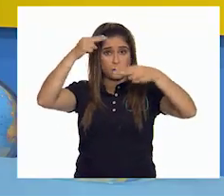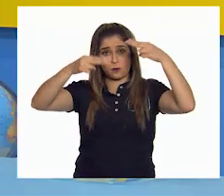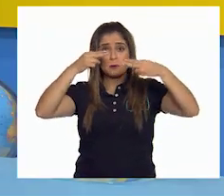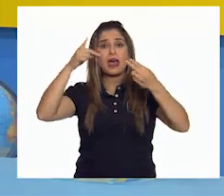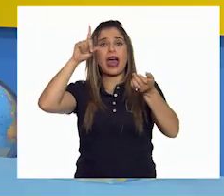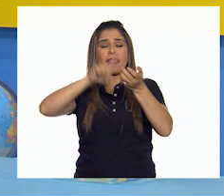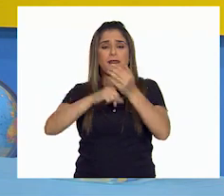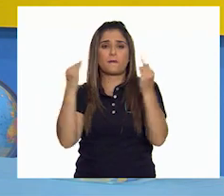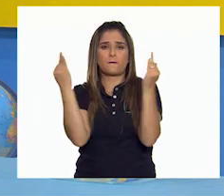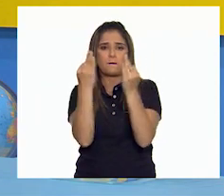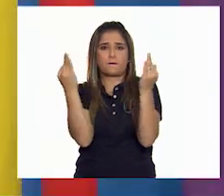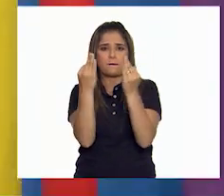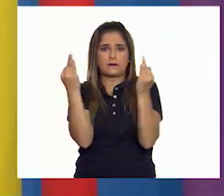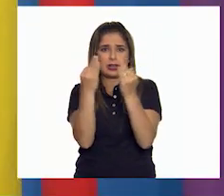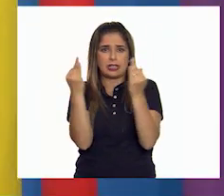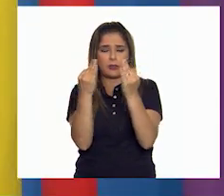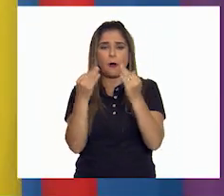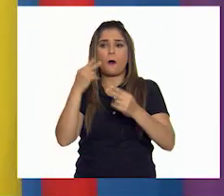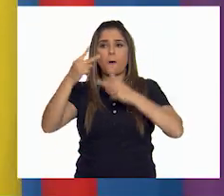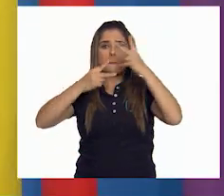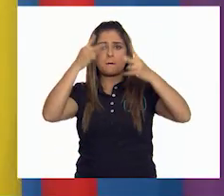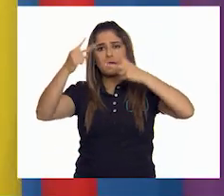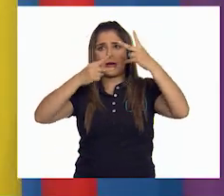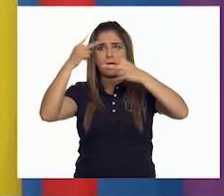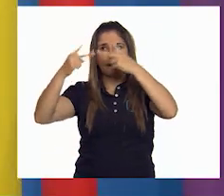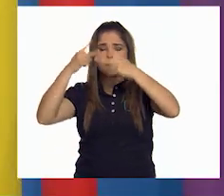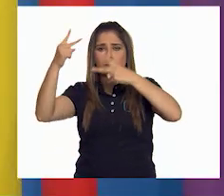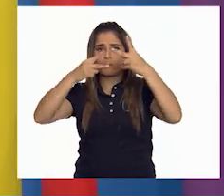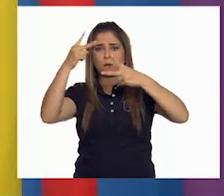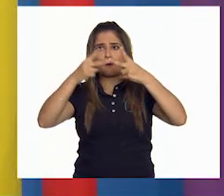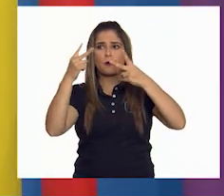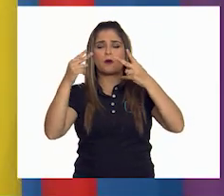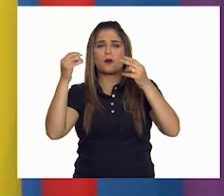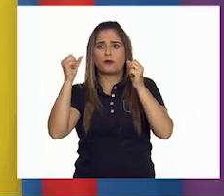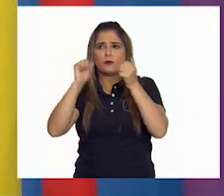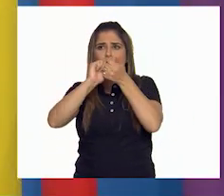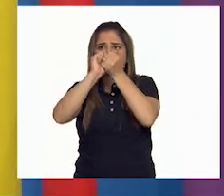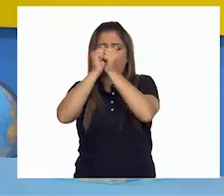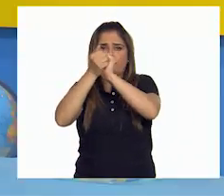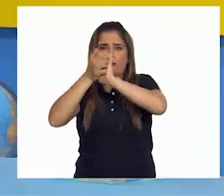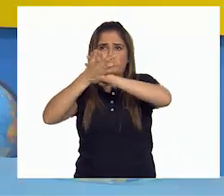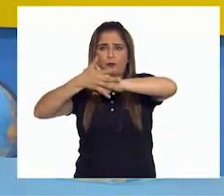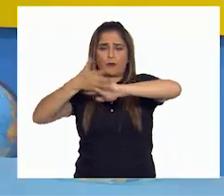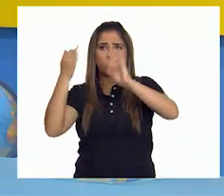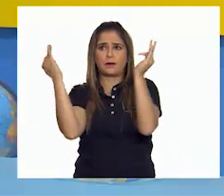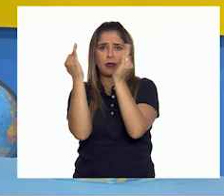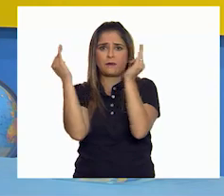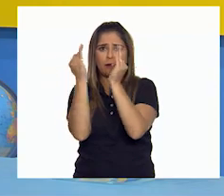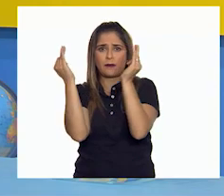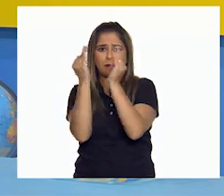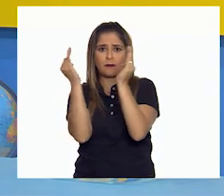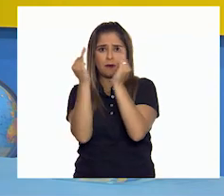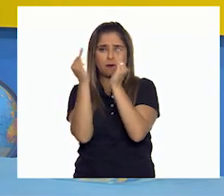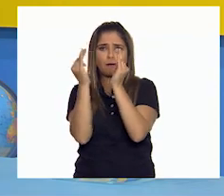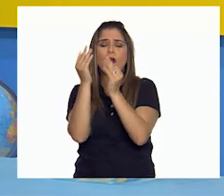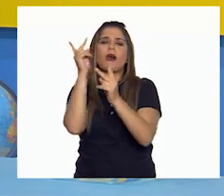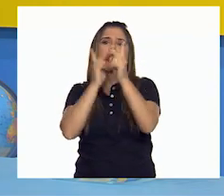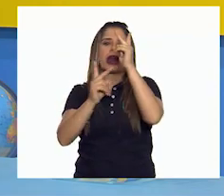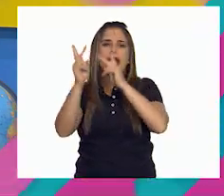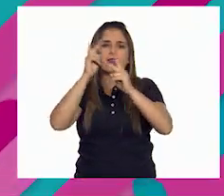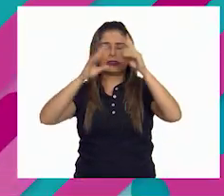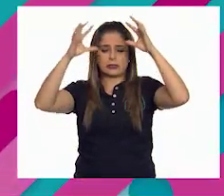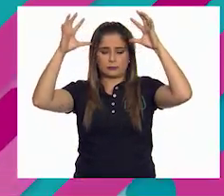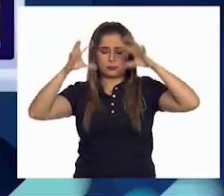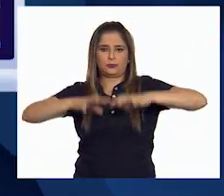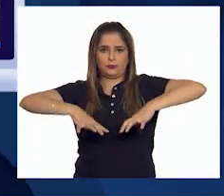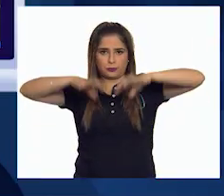pasa cuando el vapor se enfría? Pues cambia de estado, regresa al estado líquido. Así es. Es un proceso que